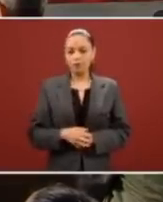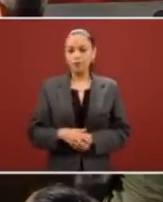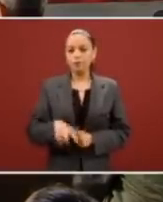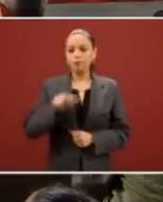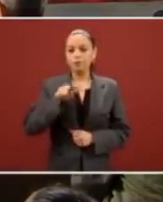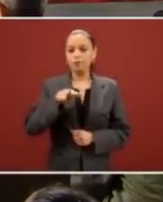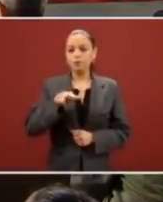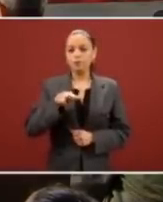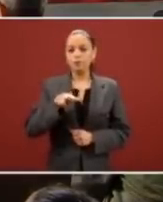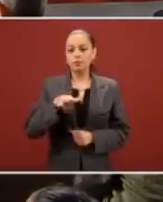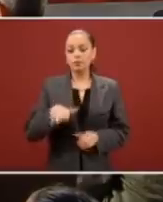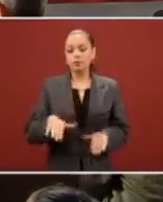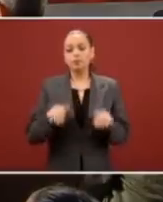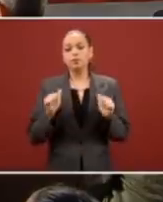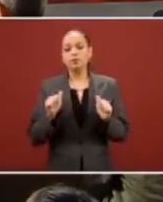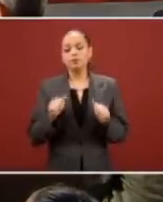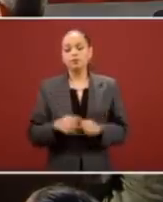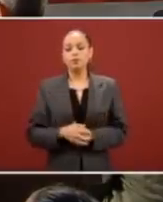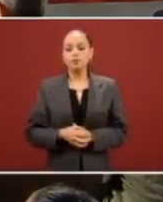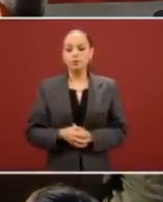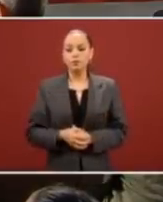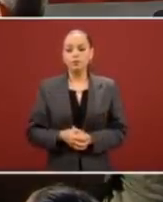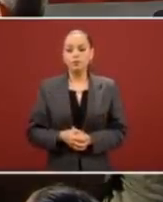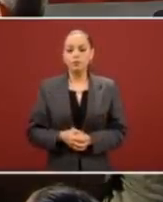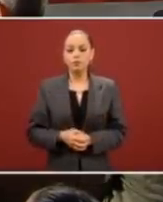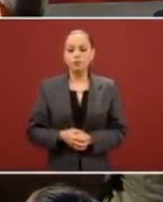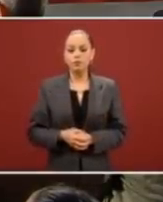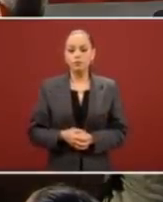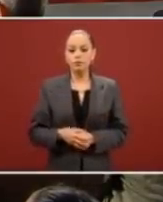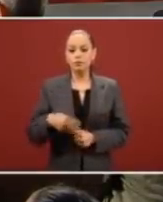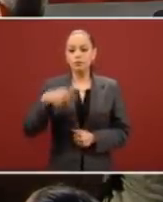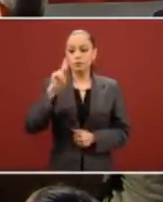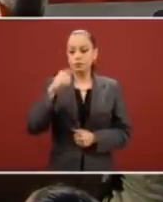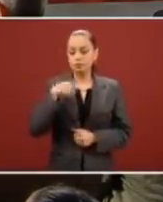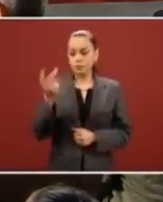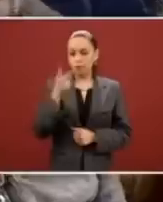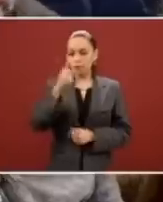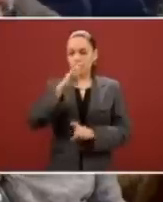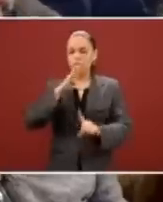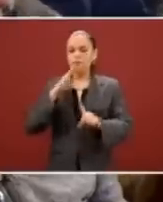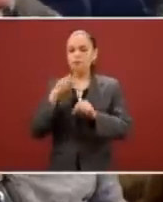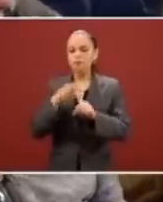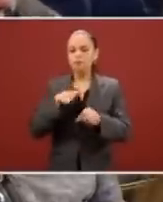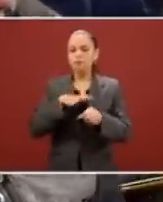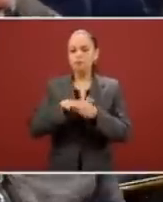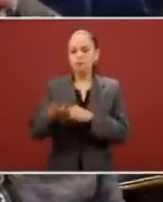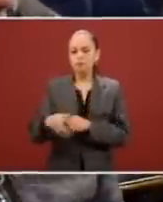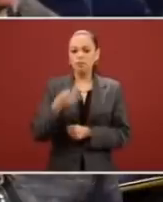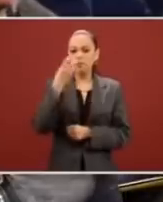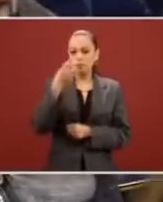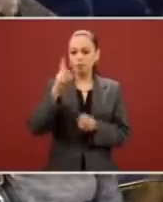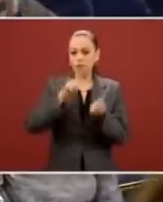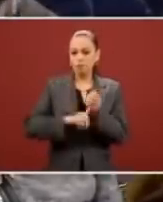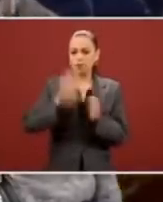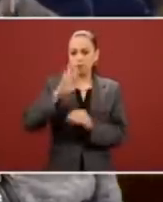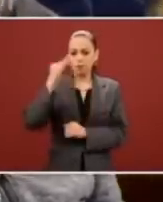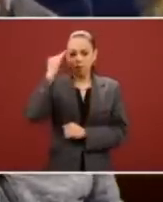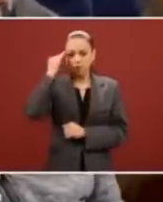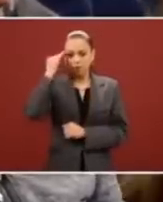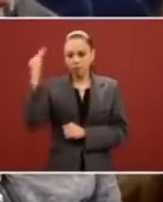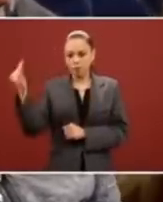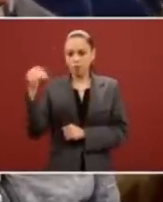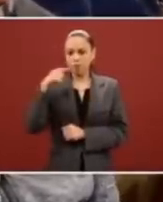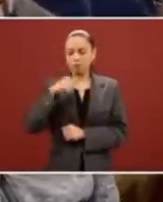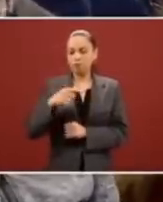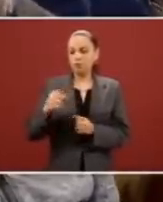18 abstenciones. Pero mi pregunta iba en el sentido de si estamos de nuevo en esos tiempos en donde es la posición